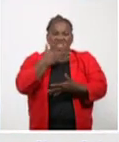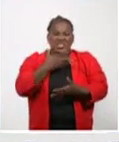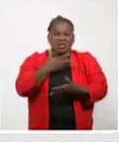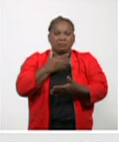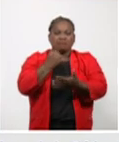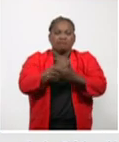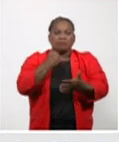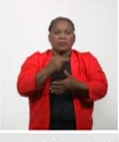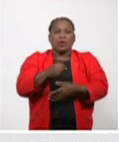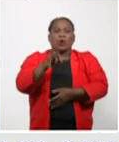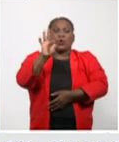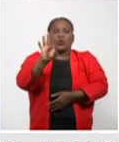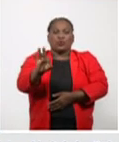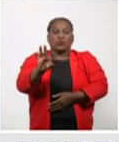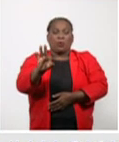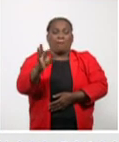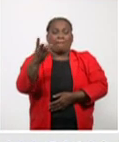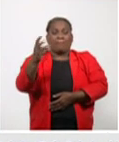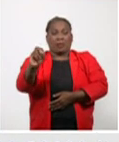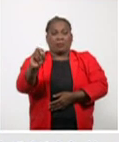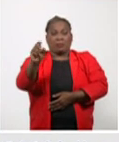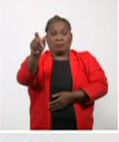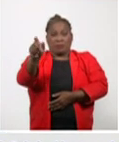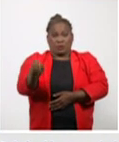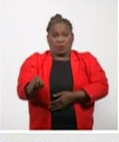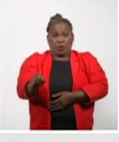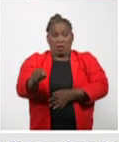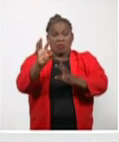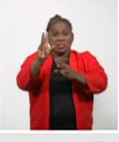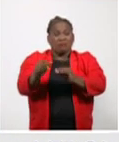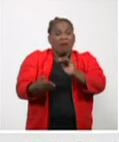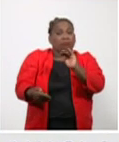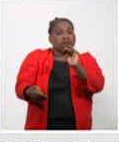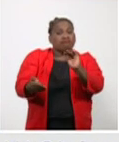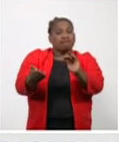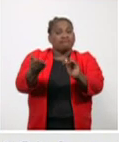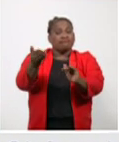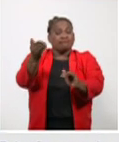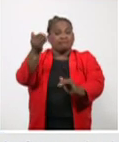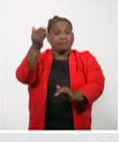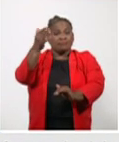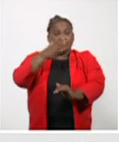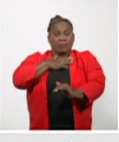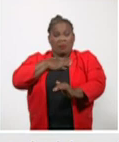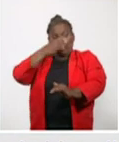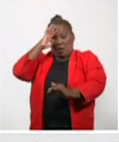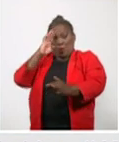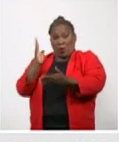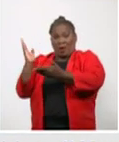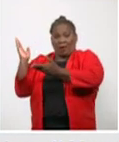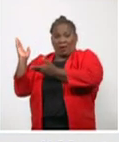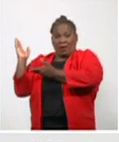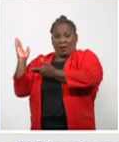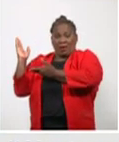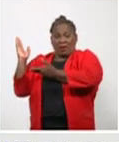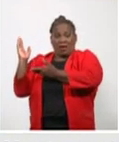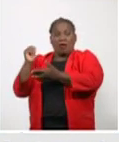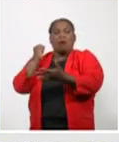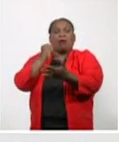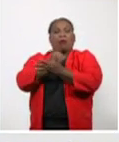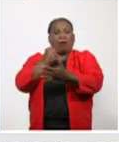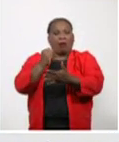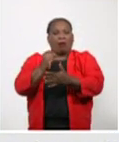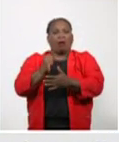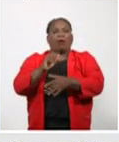820 personas, cifra elevada todavía para nuestro país, fueron confirmadas con la